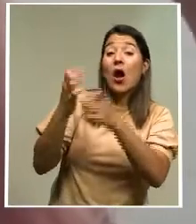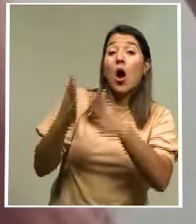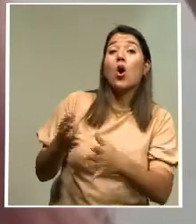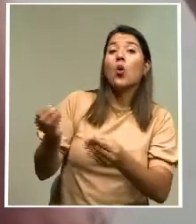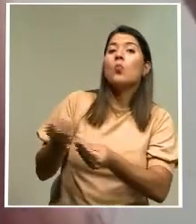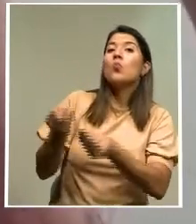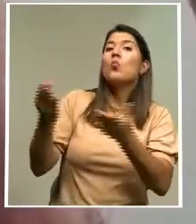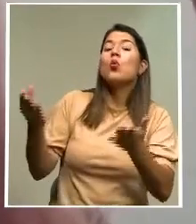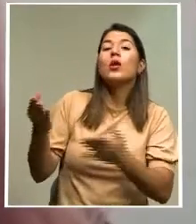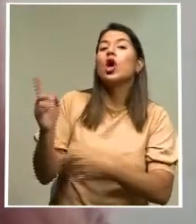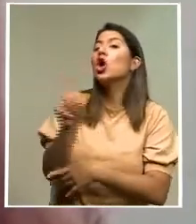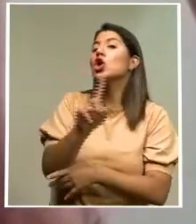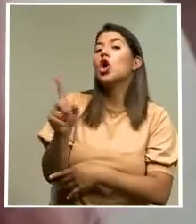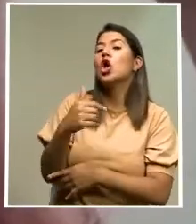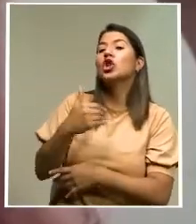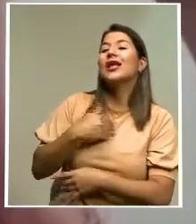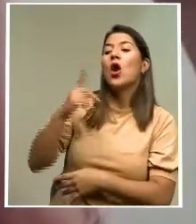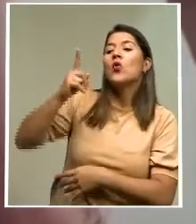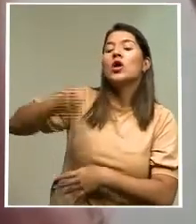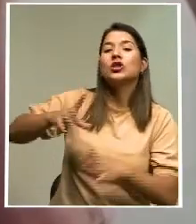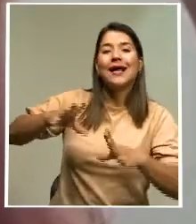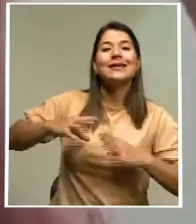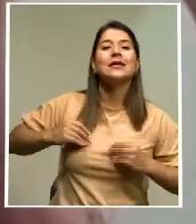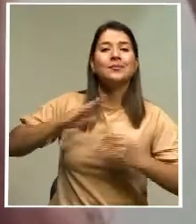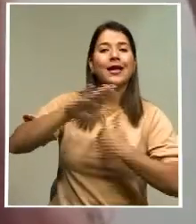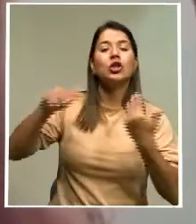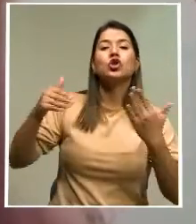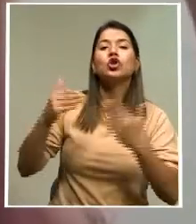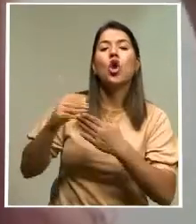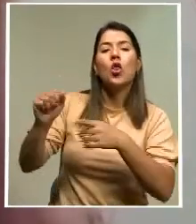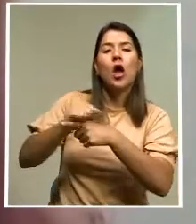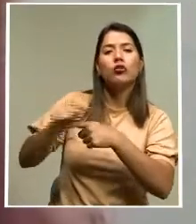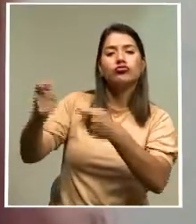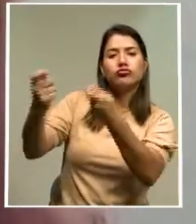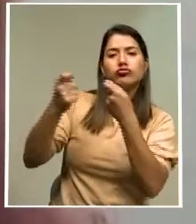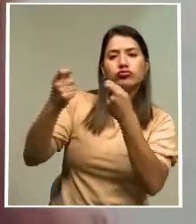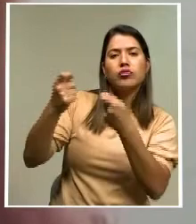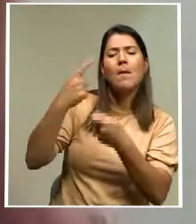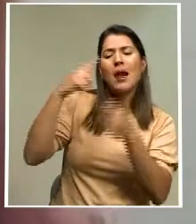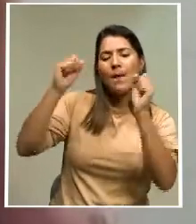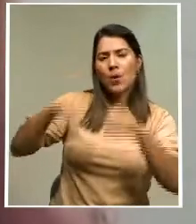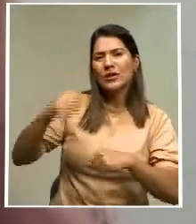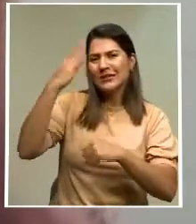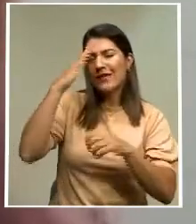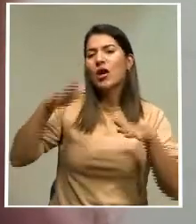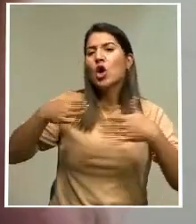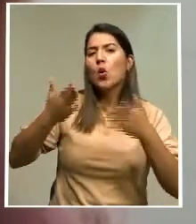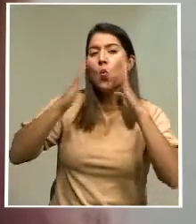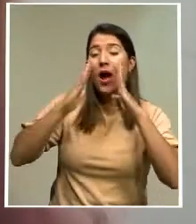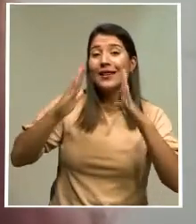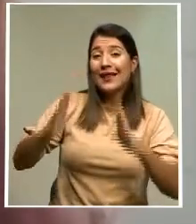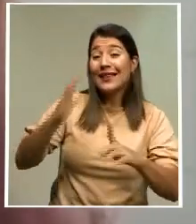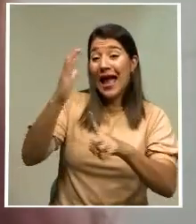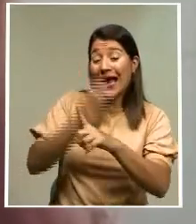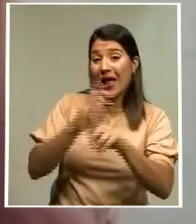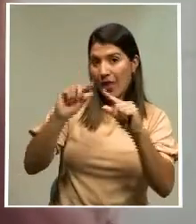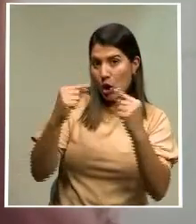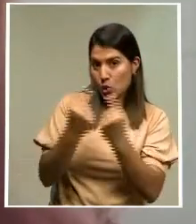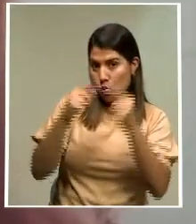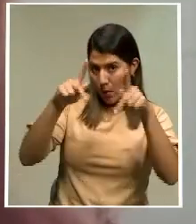tiene la obligación de capacitarse y modernizarse y saber atender a cada una de esas poblaciones según sus